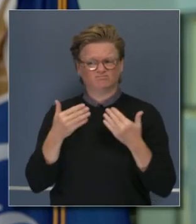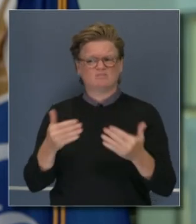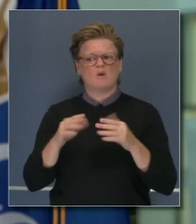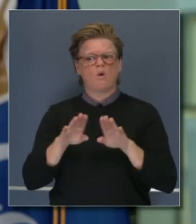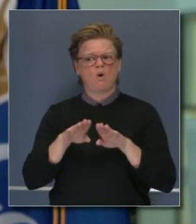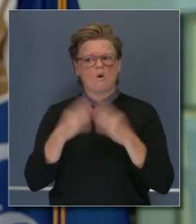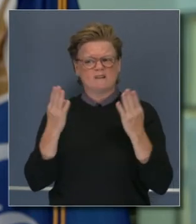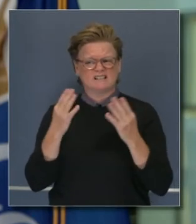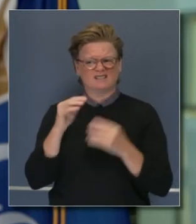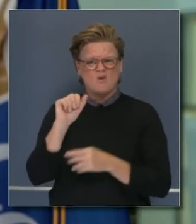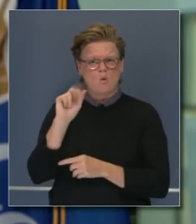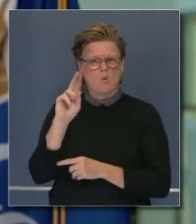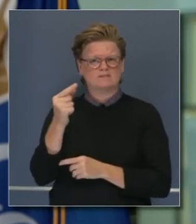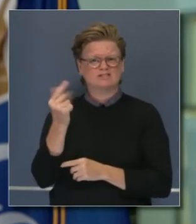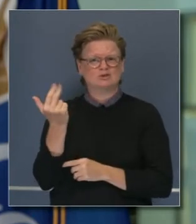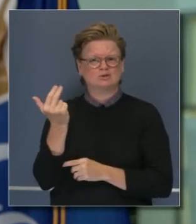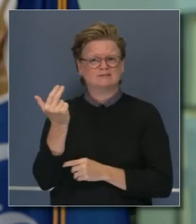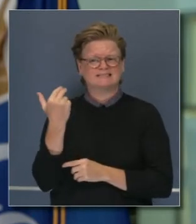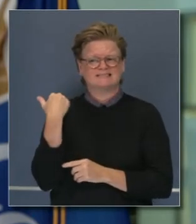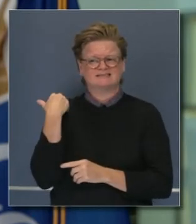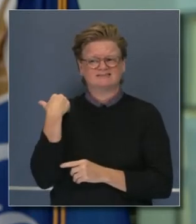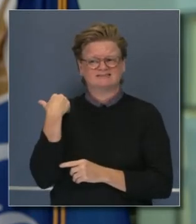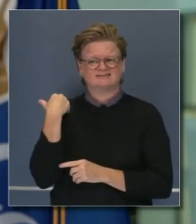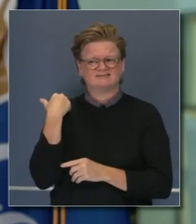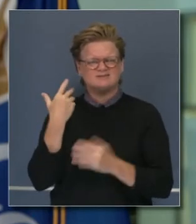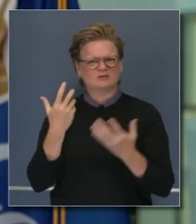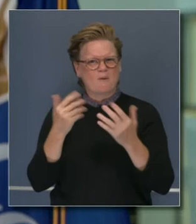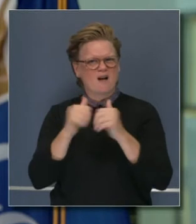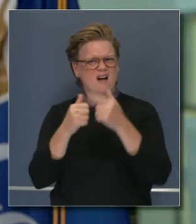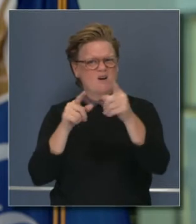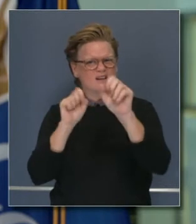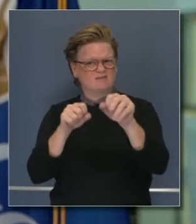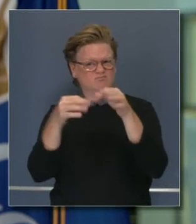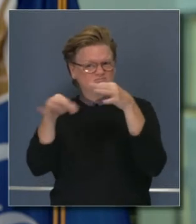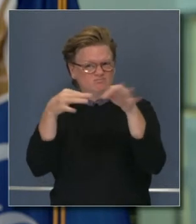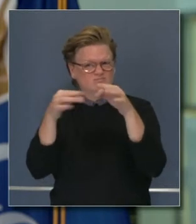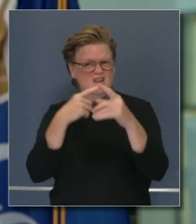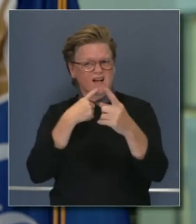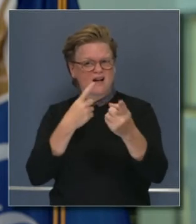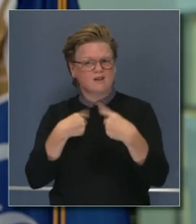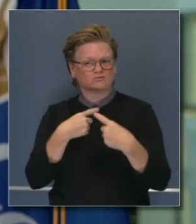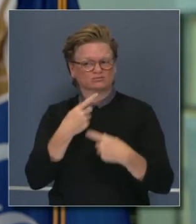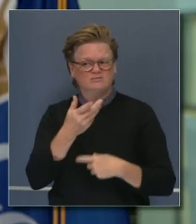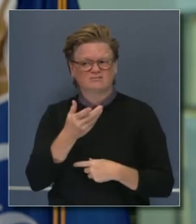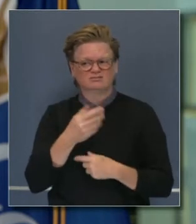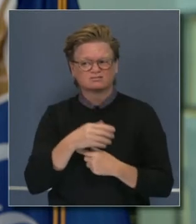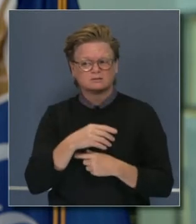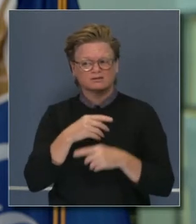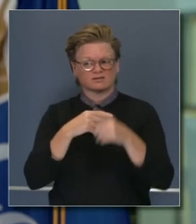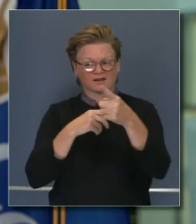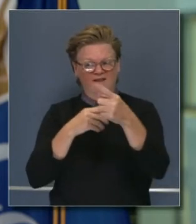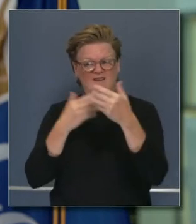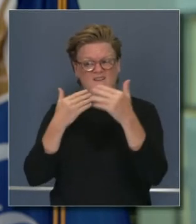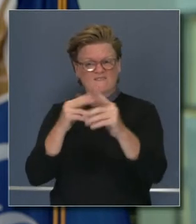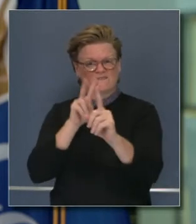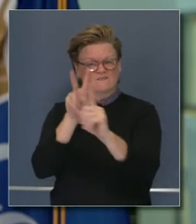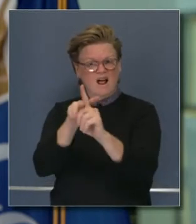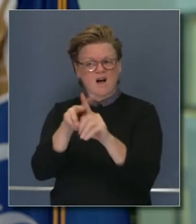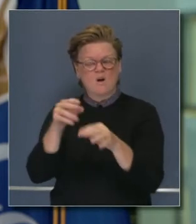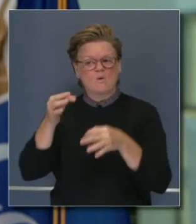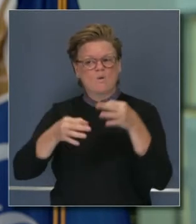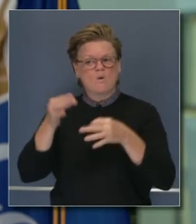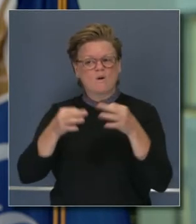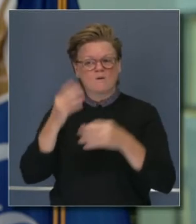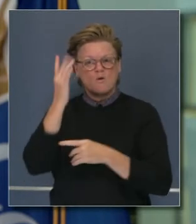saber exactamente qué está sucediendo. Me gustaría también que usted nos proporcionara un poco más de información. ¿Han